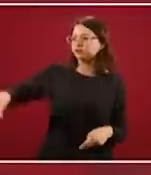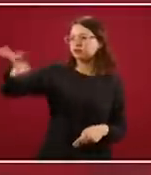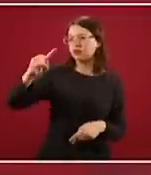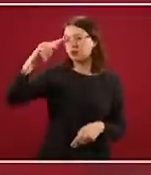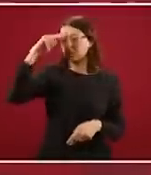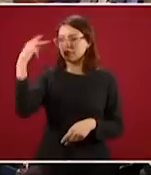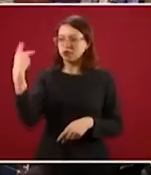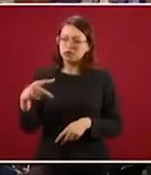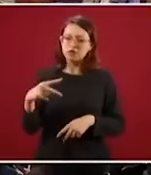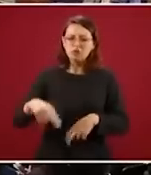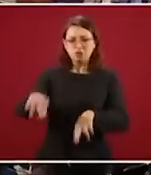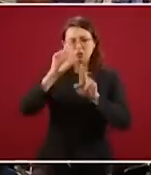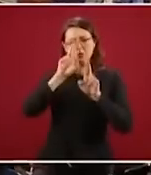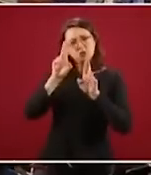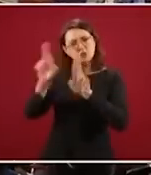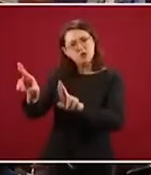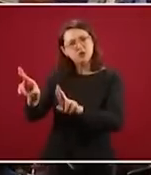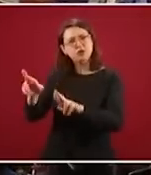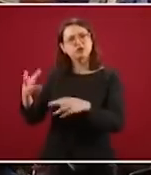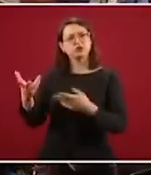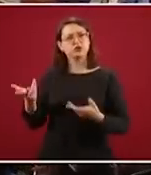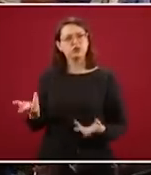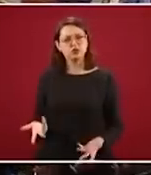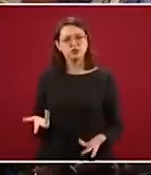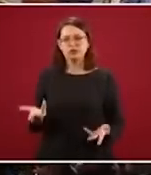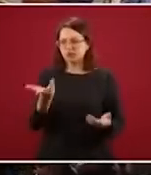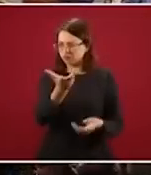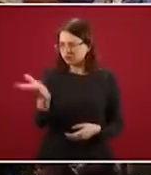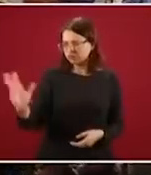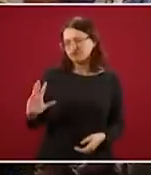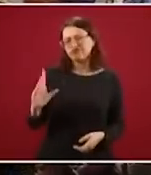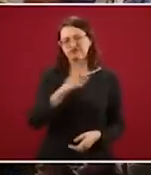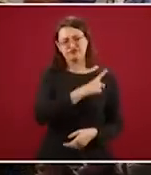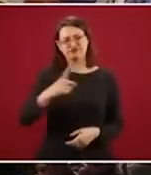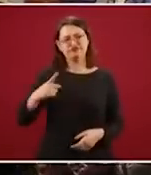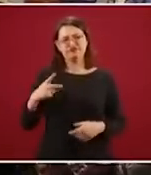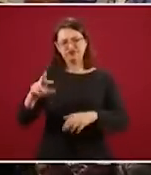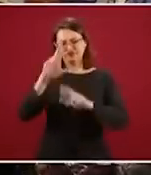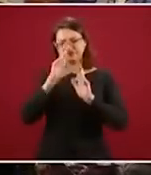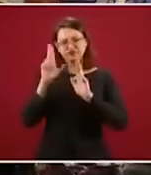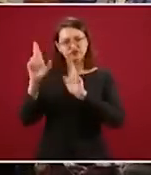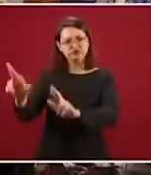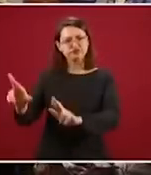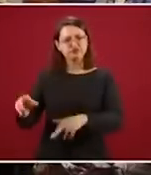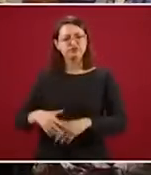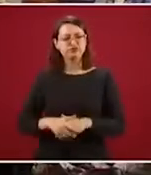respeto a los ciudadanos, porque